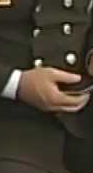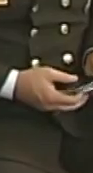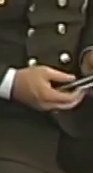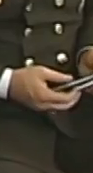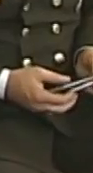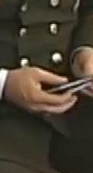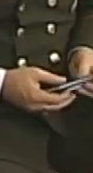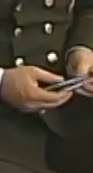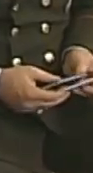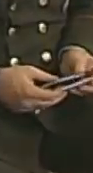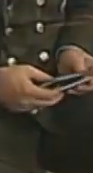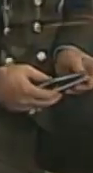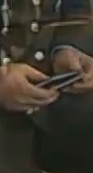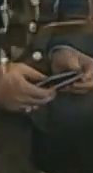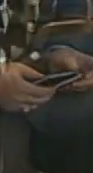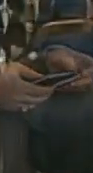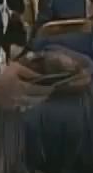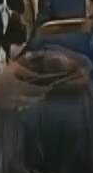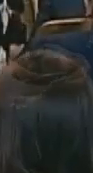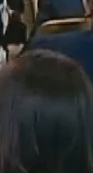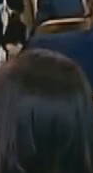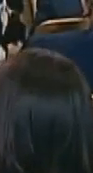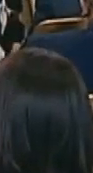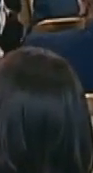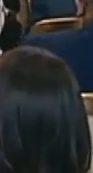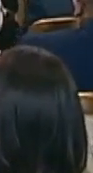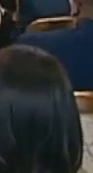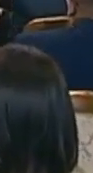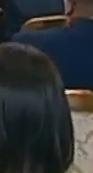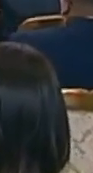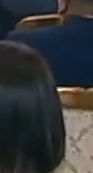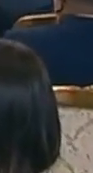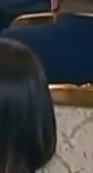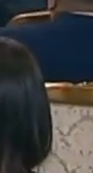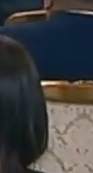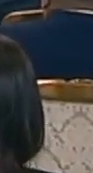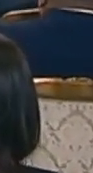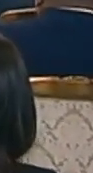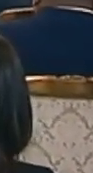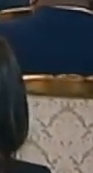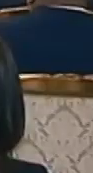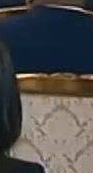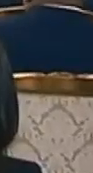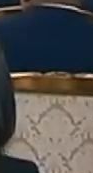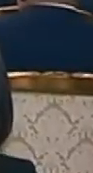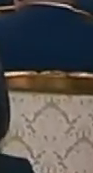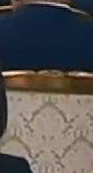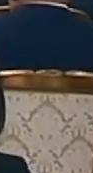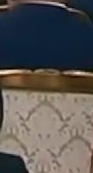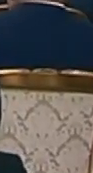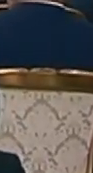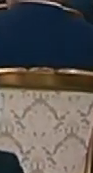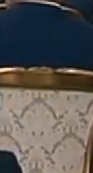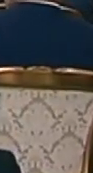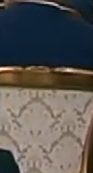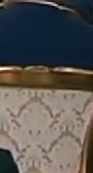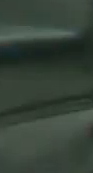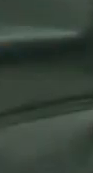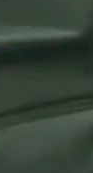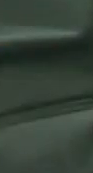Son los factores de corrección que nos llevan precisamente por la vía de la corrección